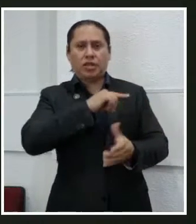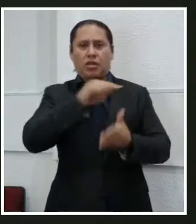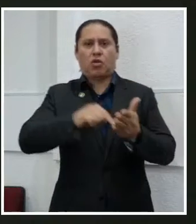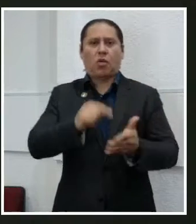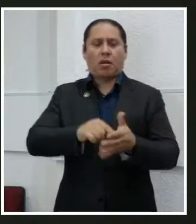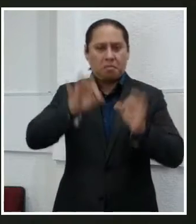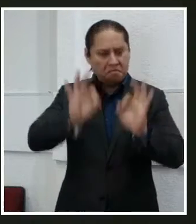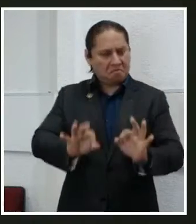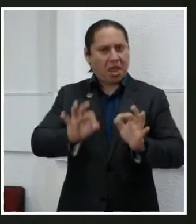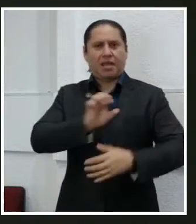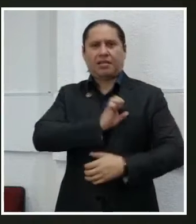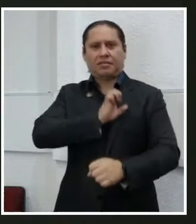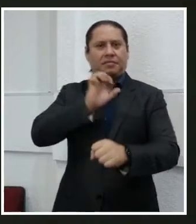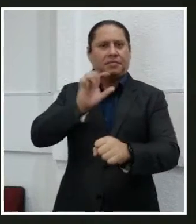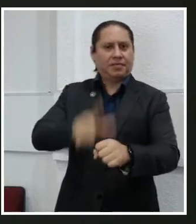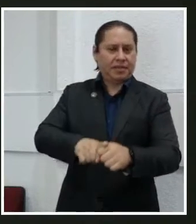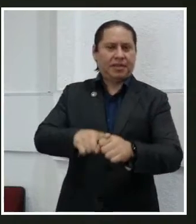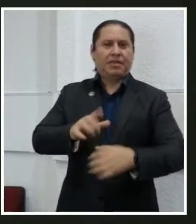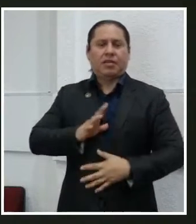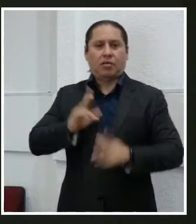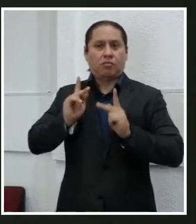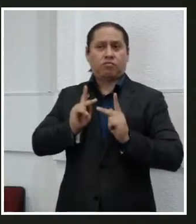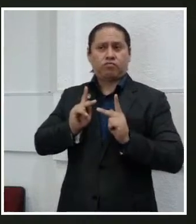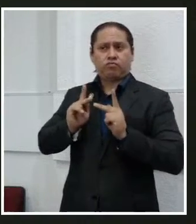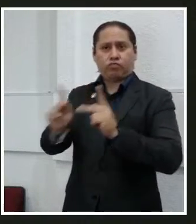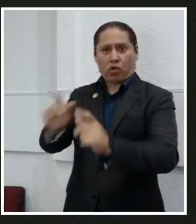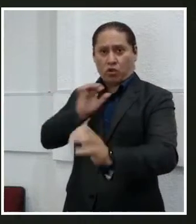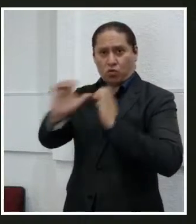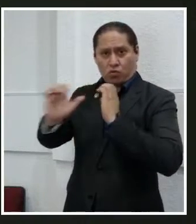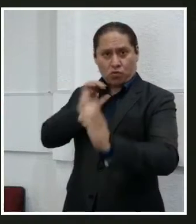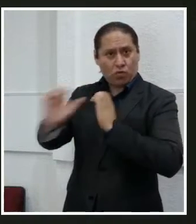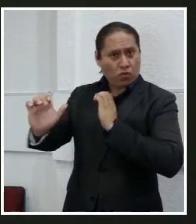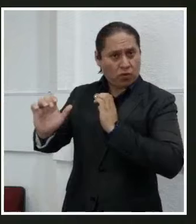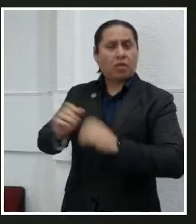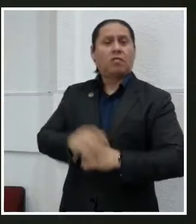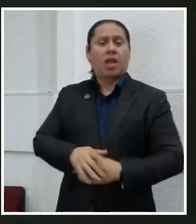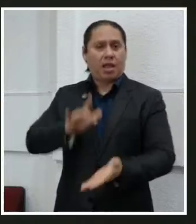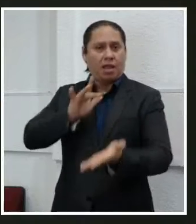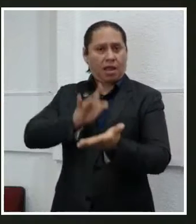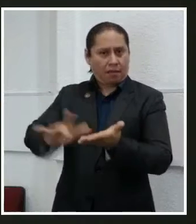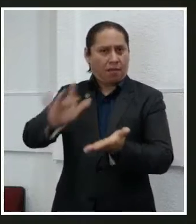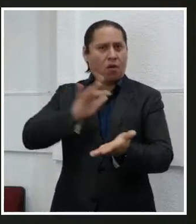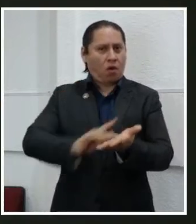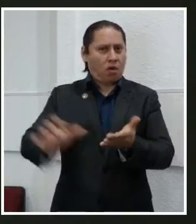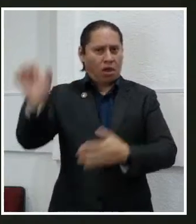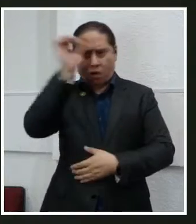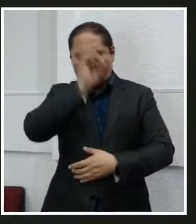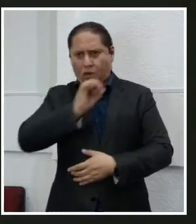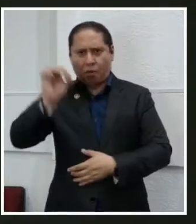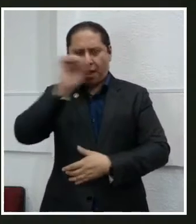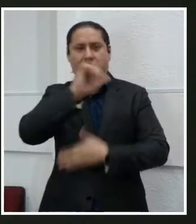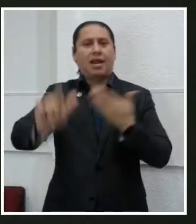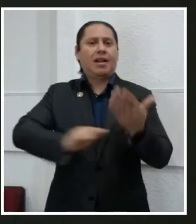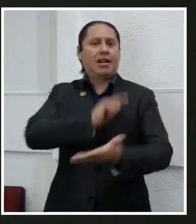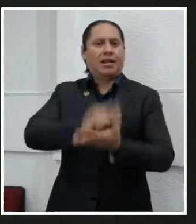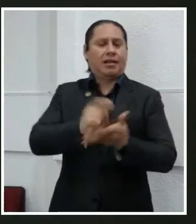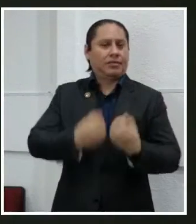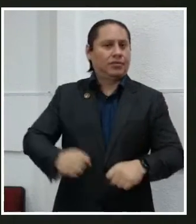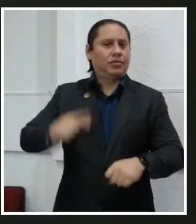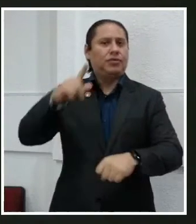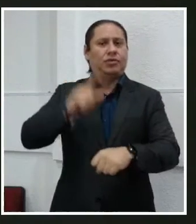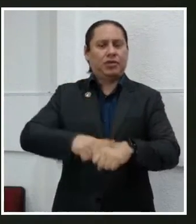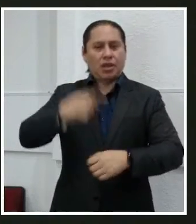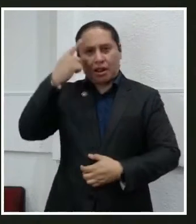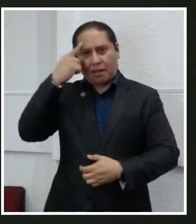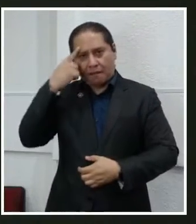zonas especiales. Crear puentes de comunicación, apoyos y orientación legal y social